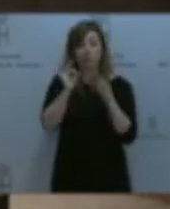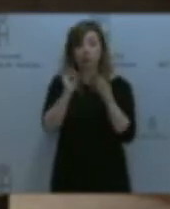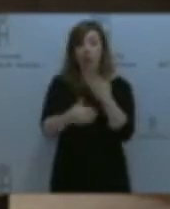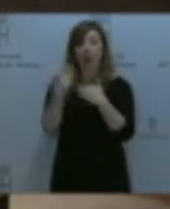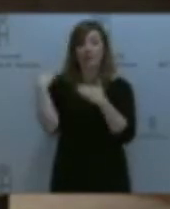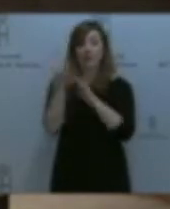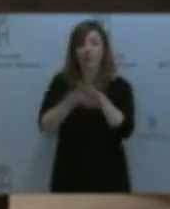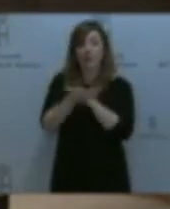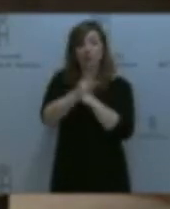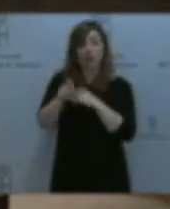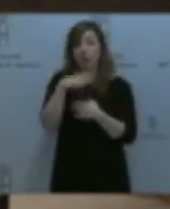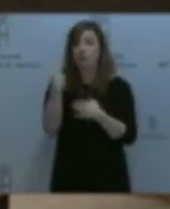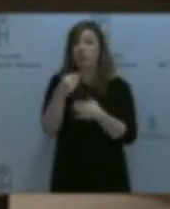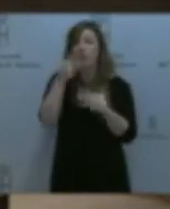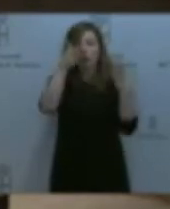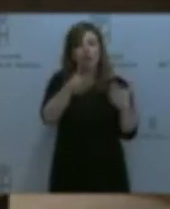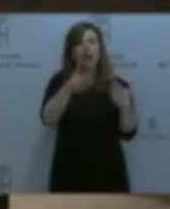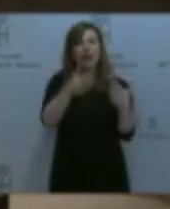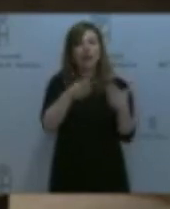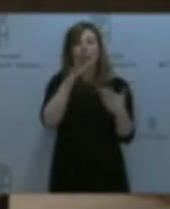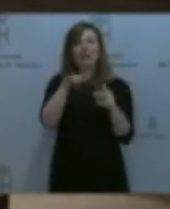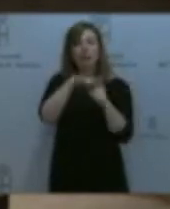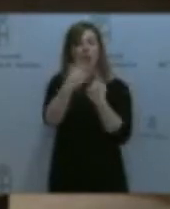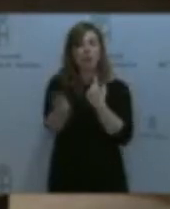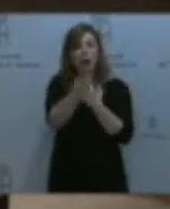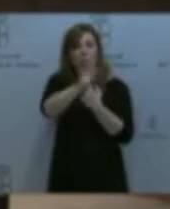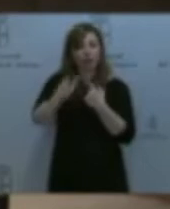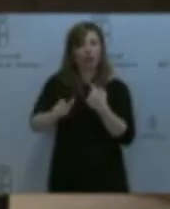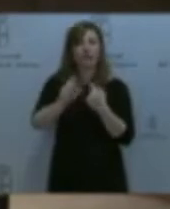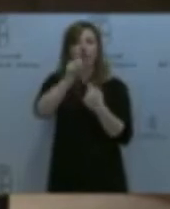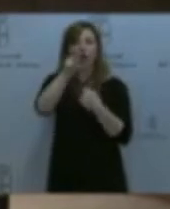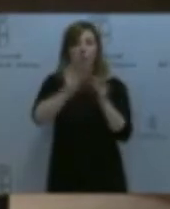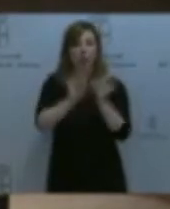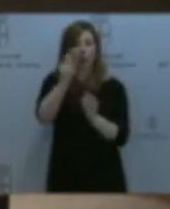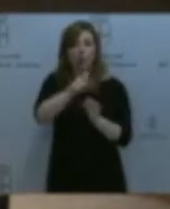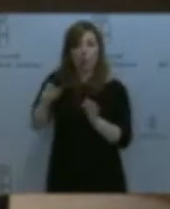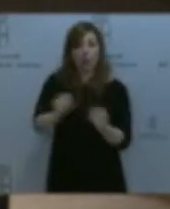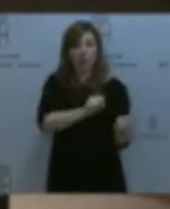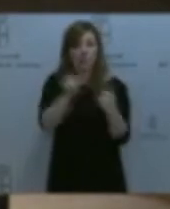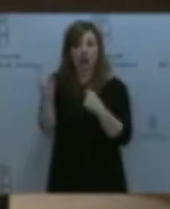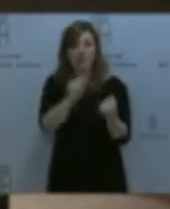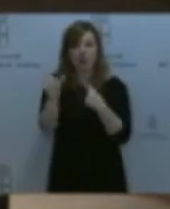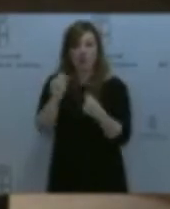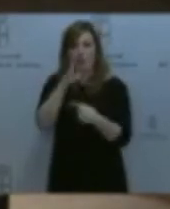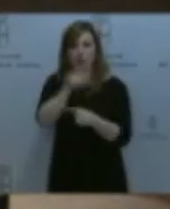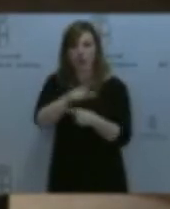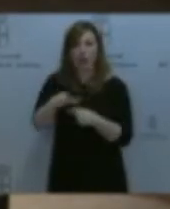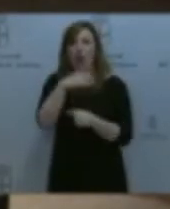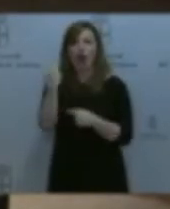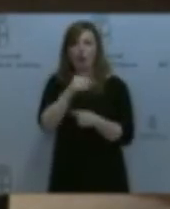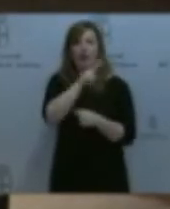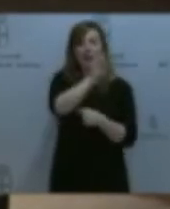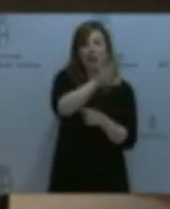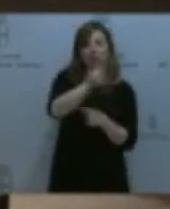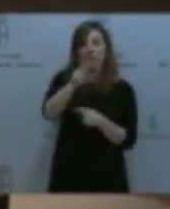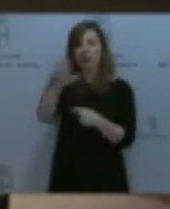preguntado qué iba a hacer usted por mejorar la situación de ese 12% de población que se encuentra entre los 15 y los 29 años. Esa cifra